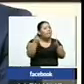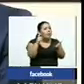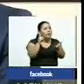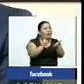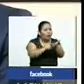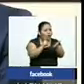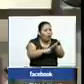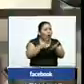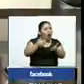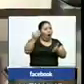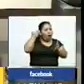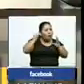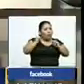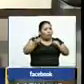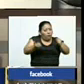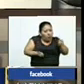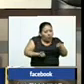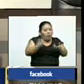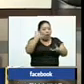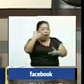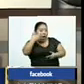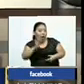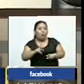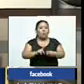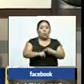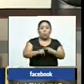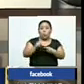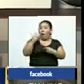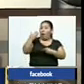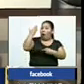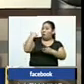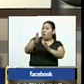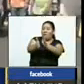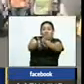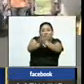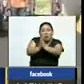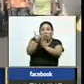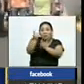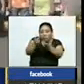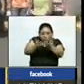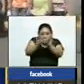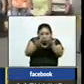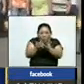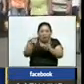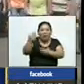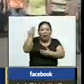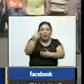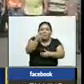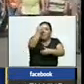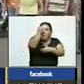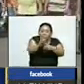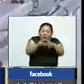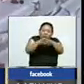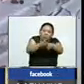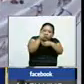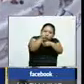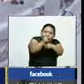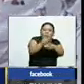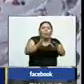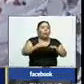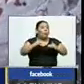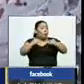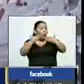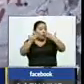antiguas administraciones. Por ejemplo, no se solicitaron investigaciones de los asesinatos de líderes sindicales, casos